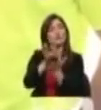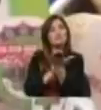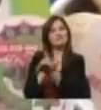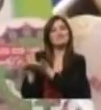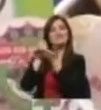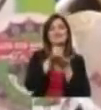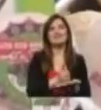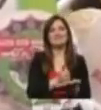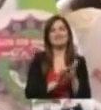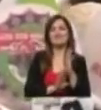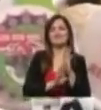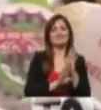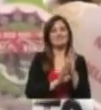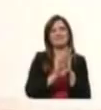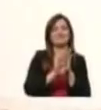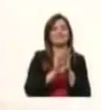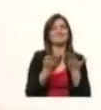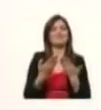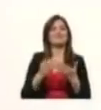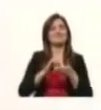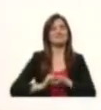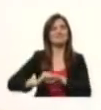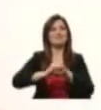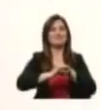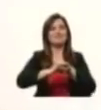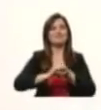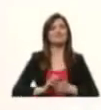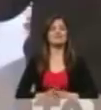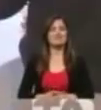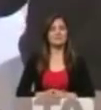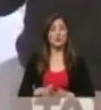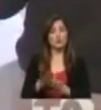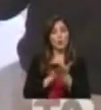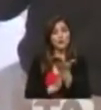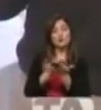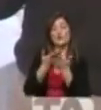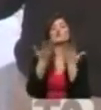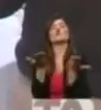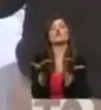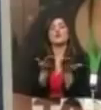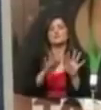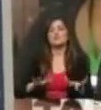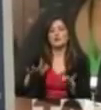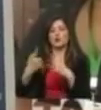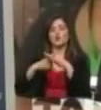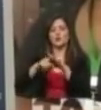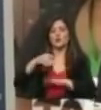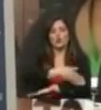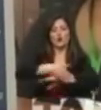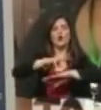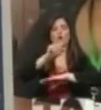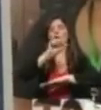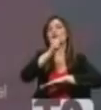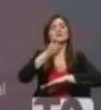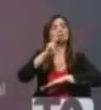proyectos permite una vez más sacar a flote esa solidaridad. Puede llevar su proyecto a la Secretaría de Inclusión en la Jorge Washington